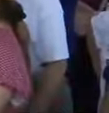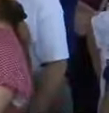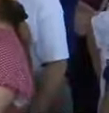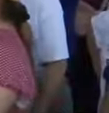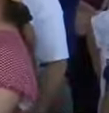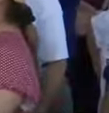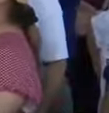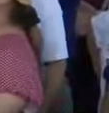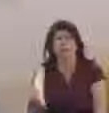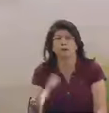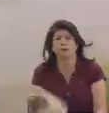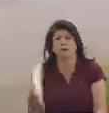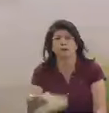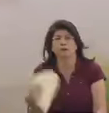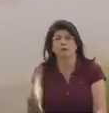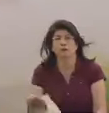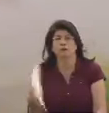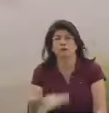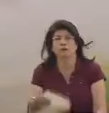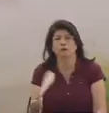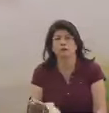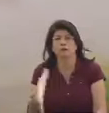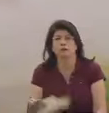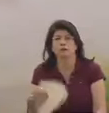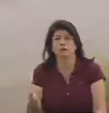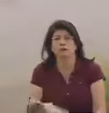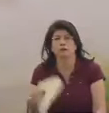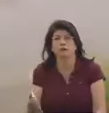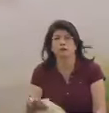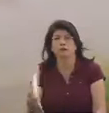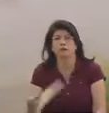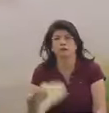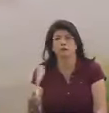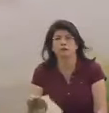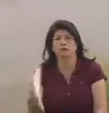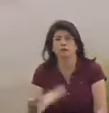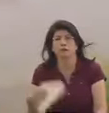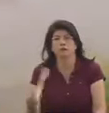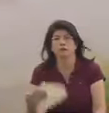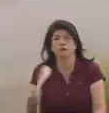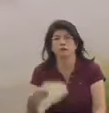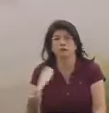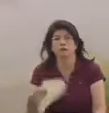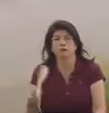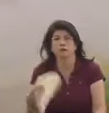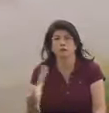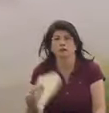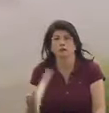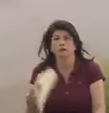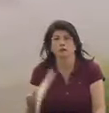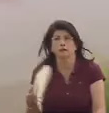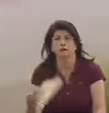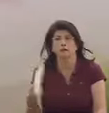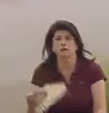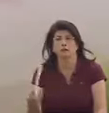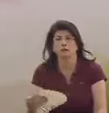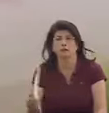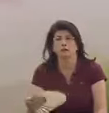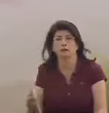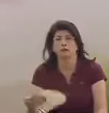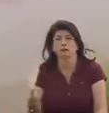Así que empecemos a organizarnos esta gran fiesta del 2 de junio. Que nadie se